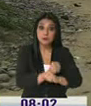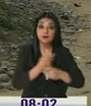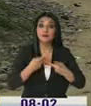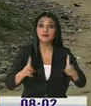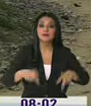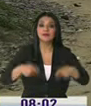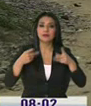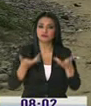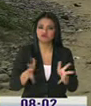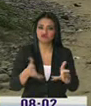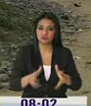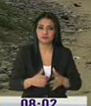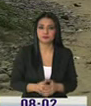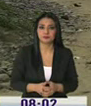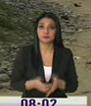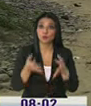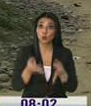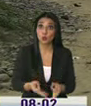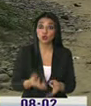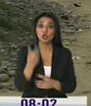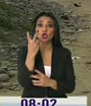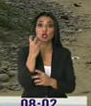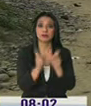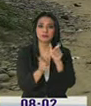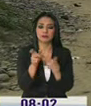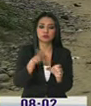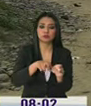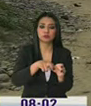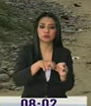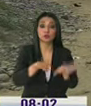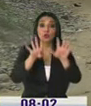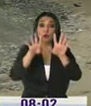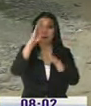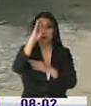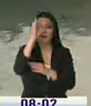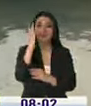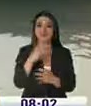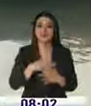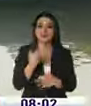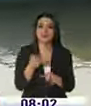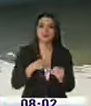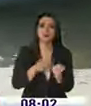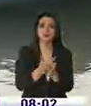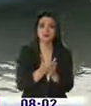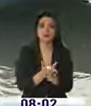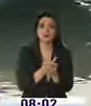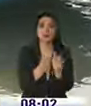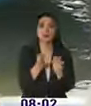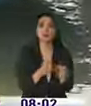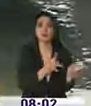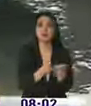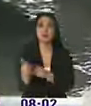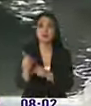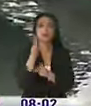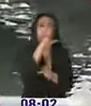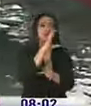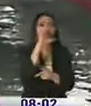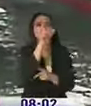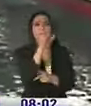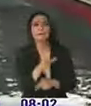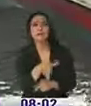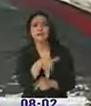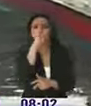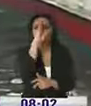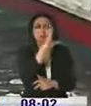accidente fluvial viajaban en embarcación 12 personas, 9 policías y 3 civiles. Estaba en marcha un operativo para la captura de una persona requerida por